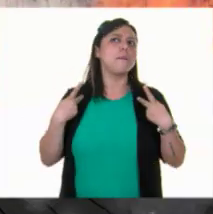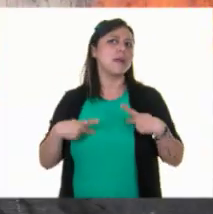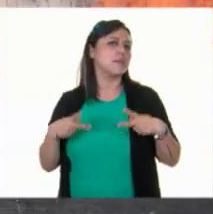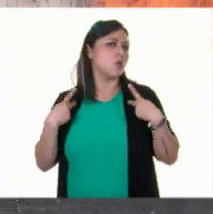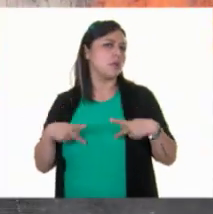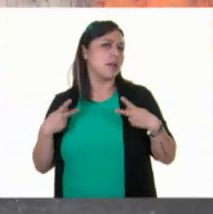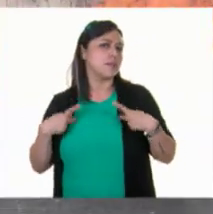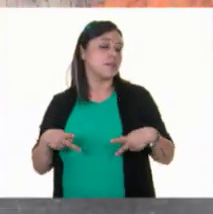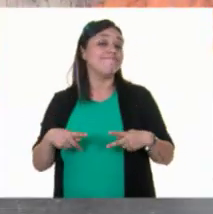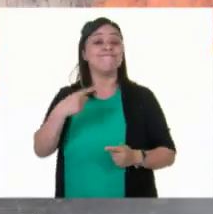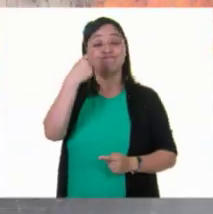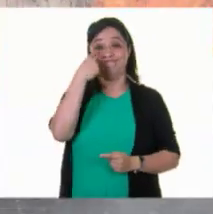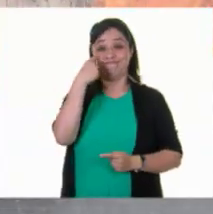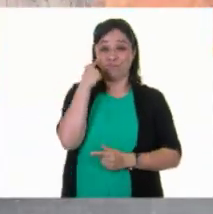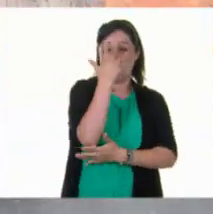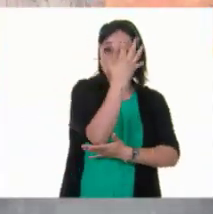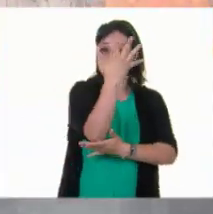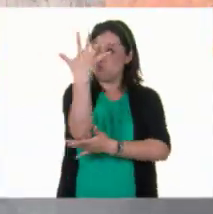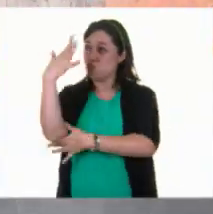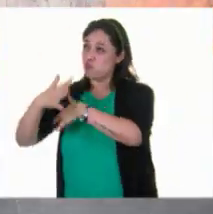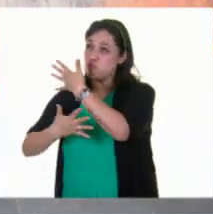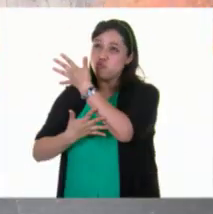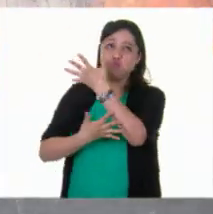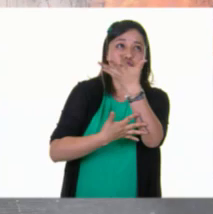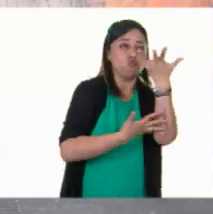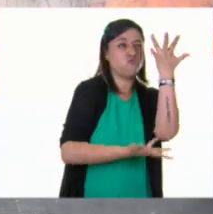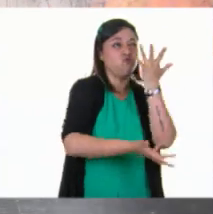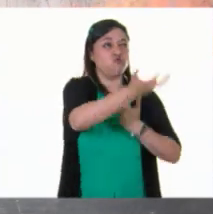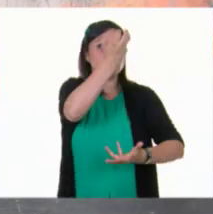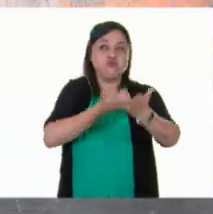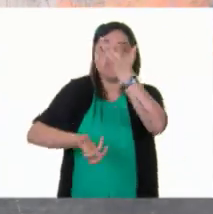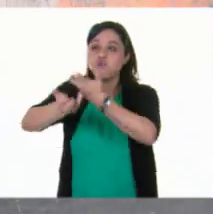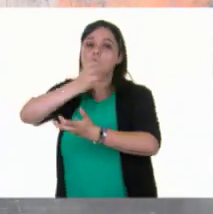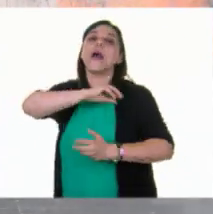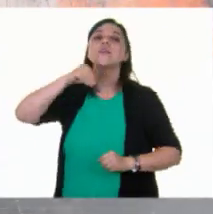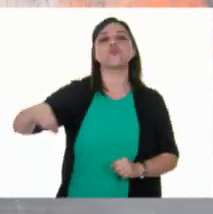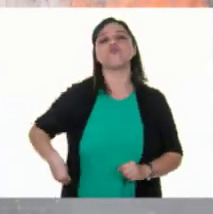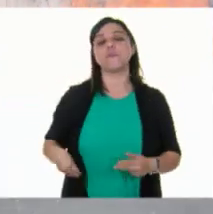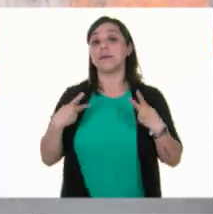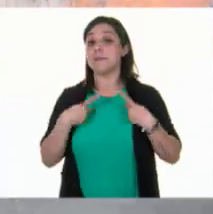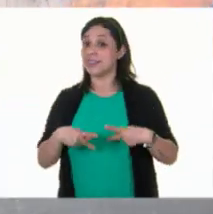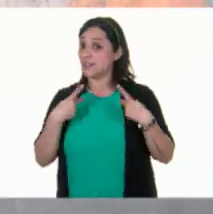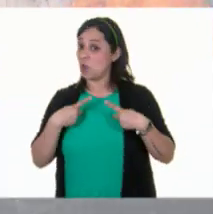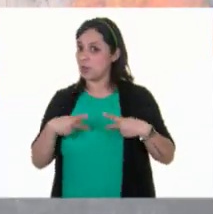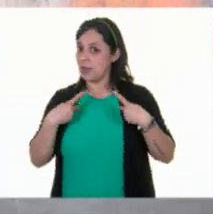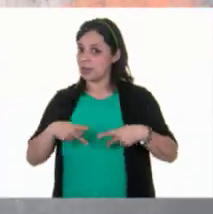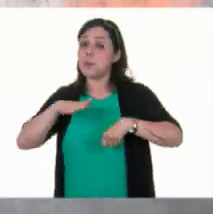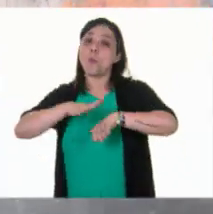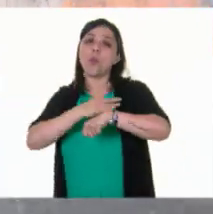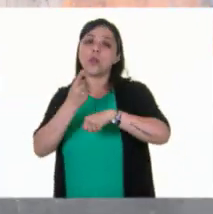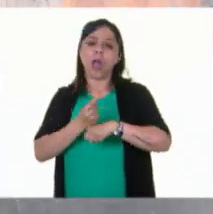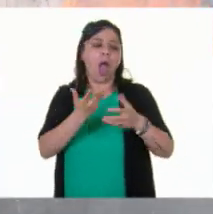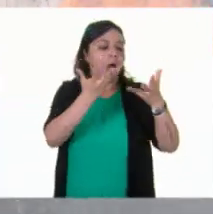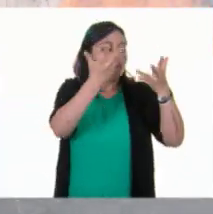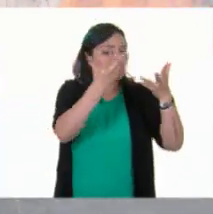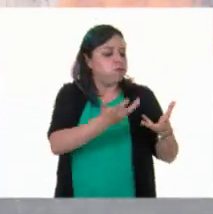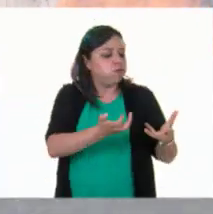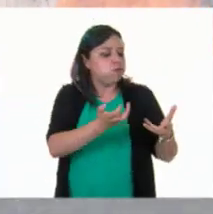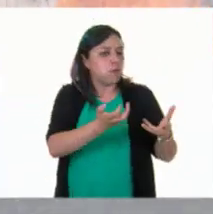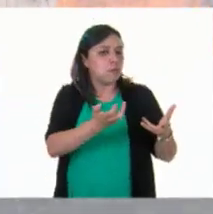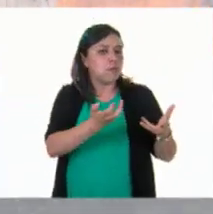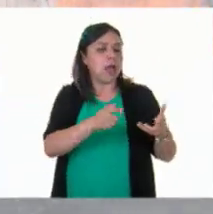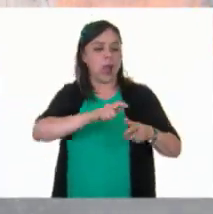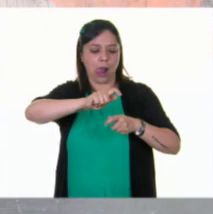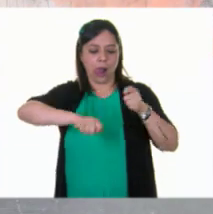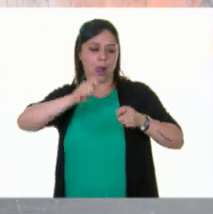de los incendios forestales son causados por el ser humano, ya sea por la quema de hierba seca para preparar las áreas de